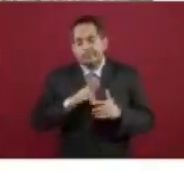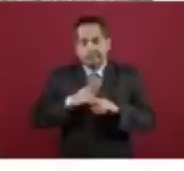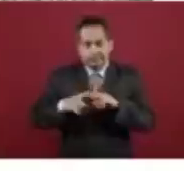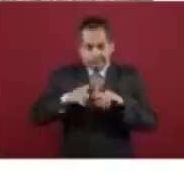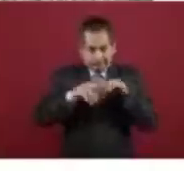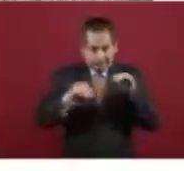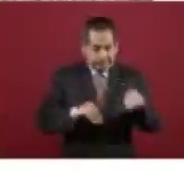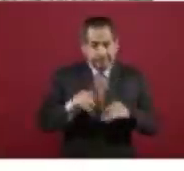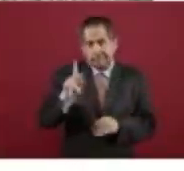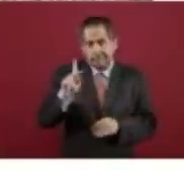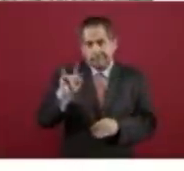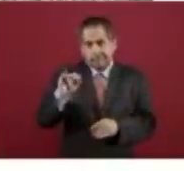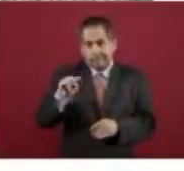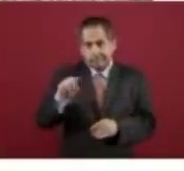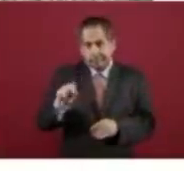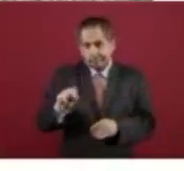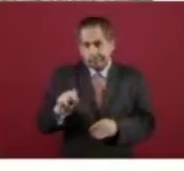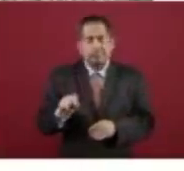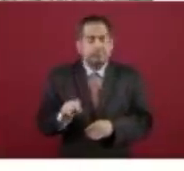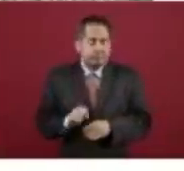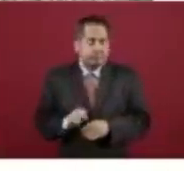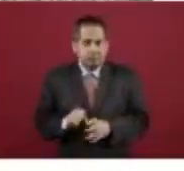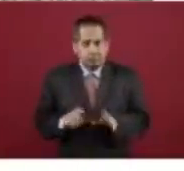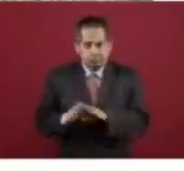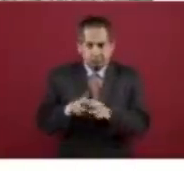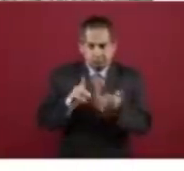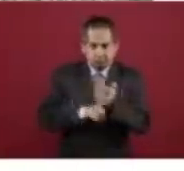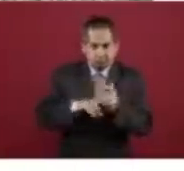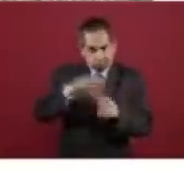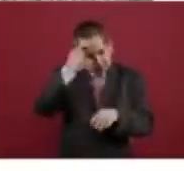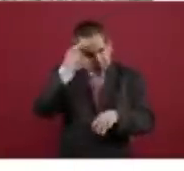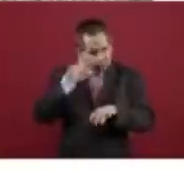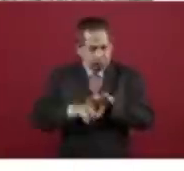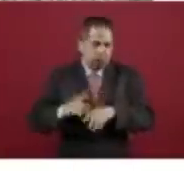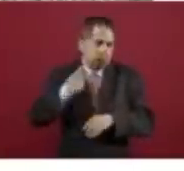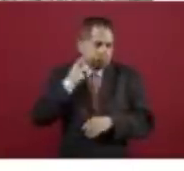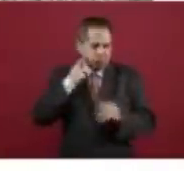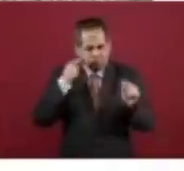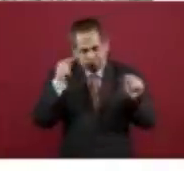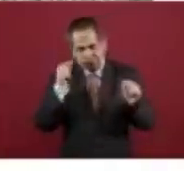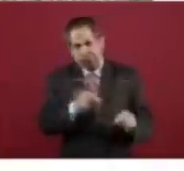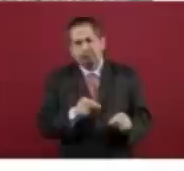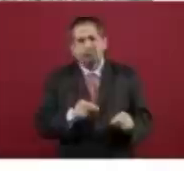tenemos Los Pinos como un centro de la cultura política